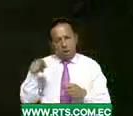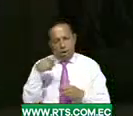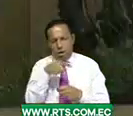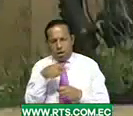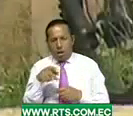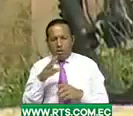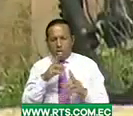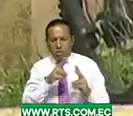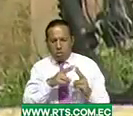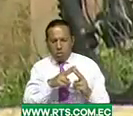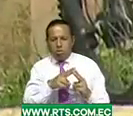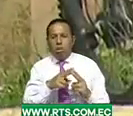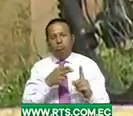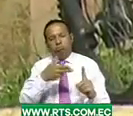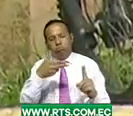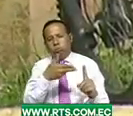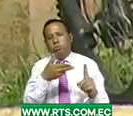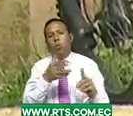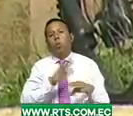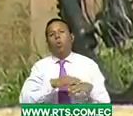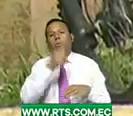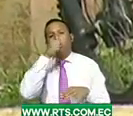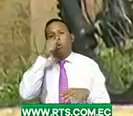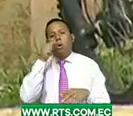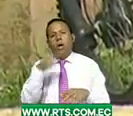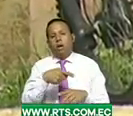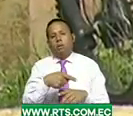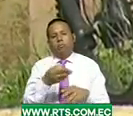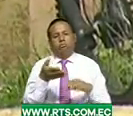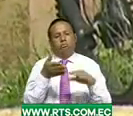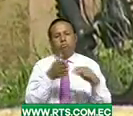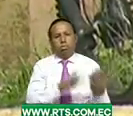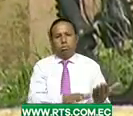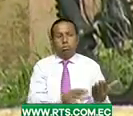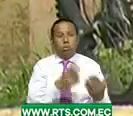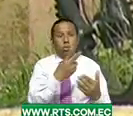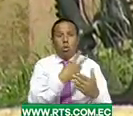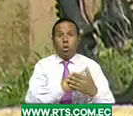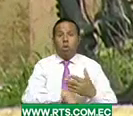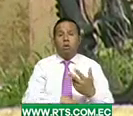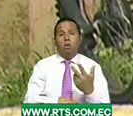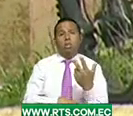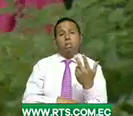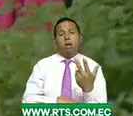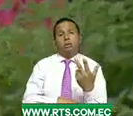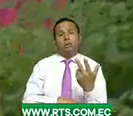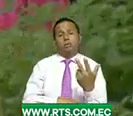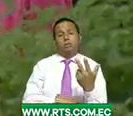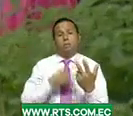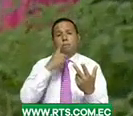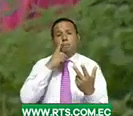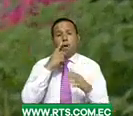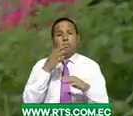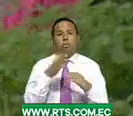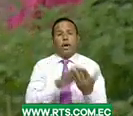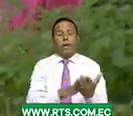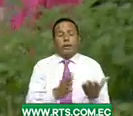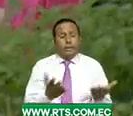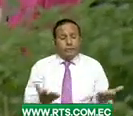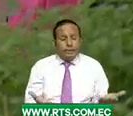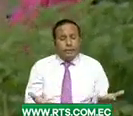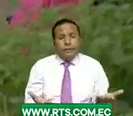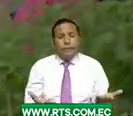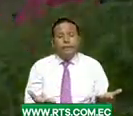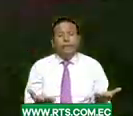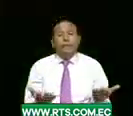vida. Y producto de aquello, 3 menores de edad quedaron huérfanos de padre en esta